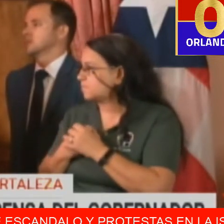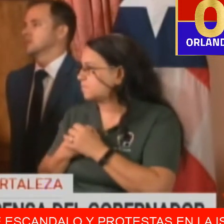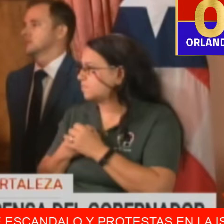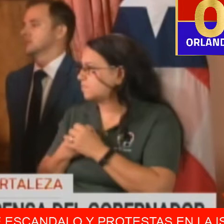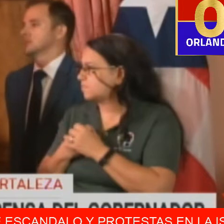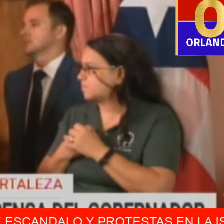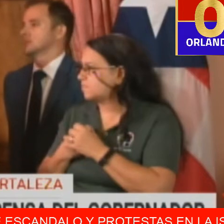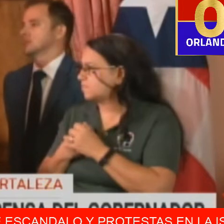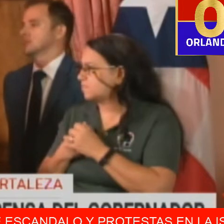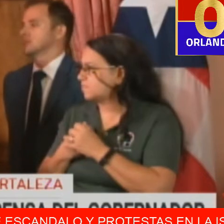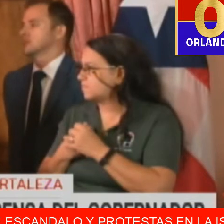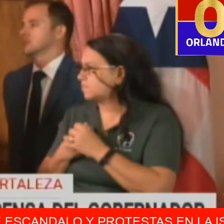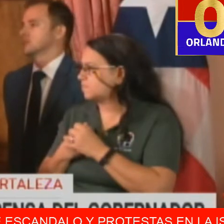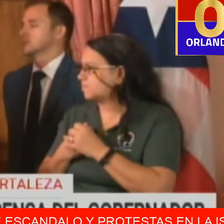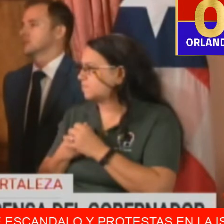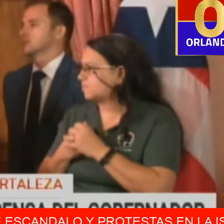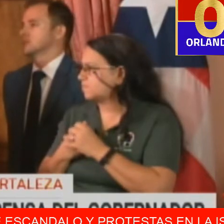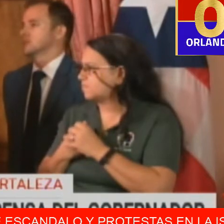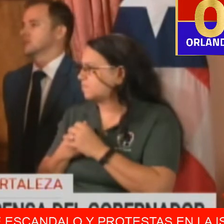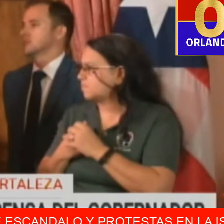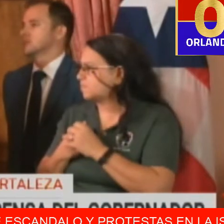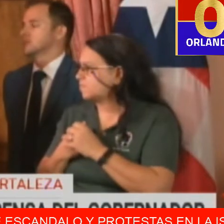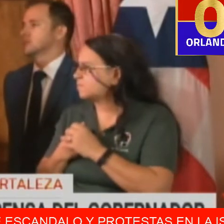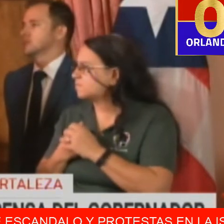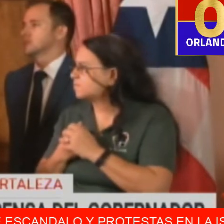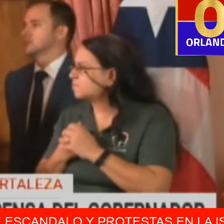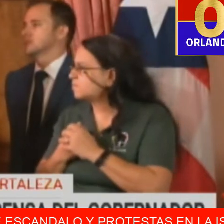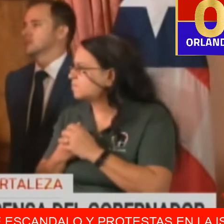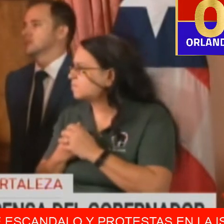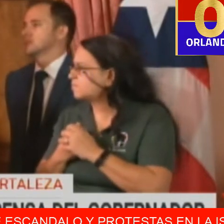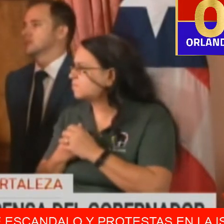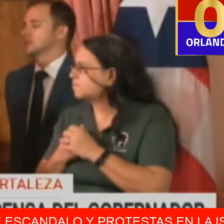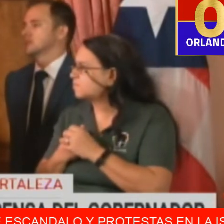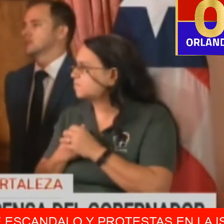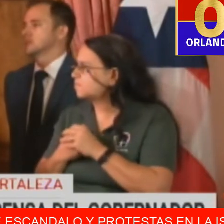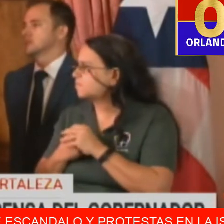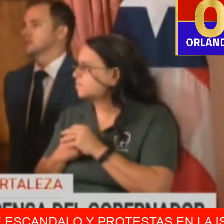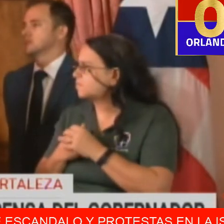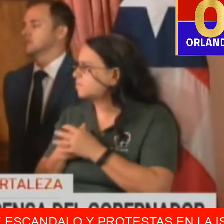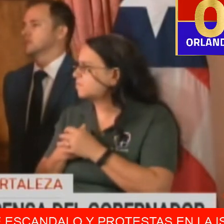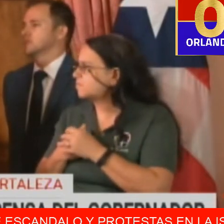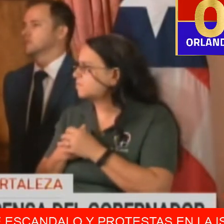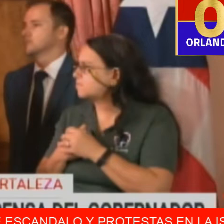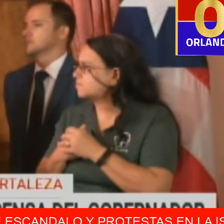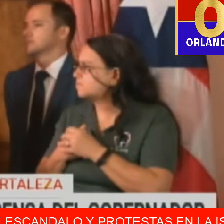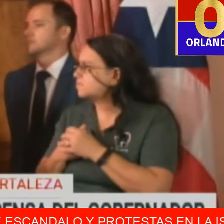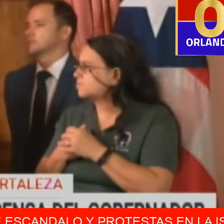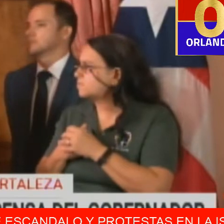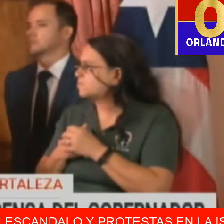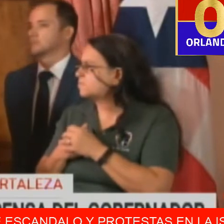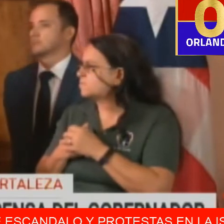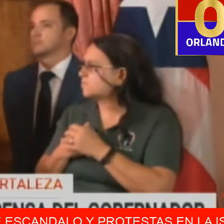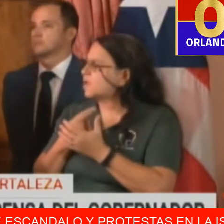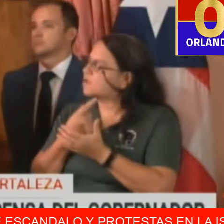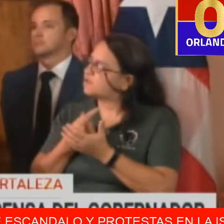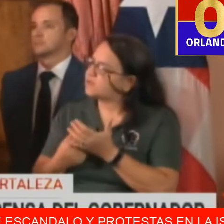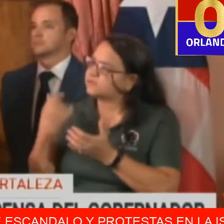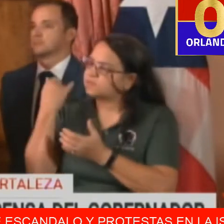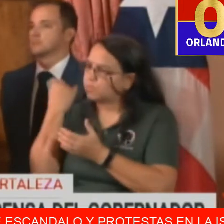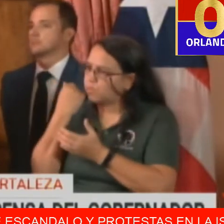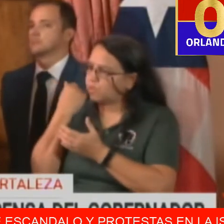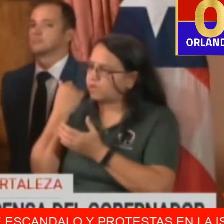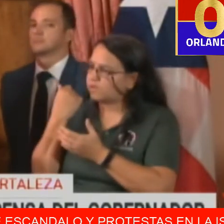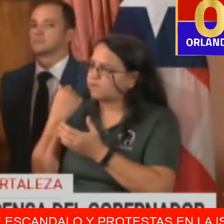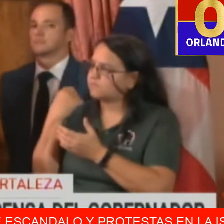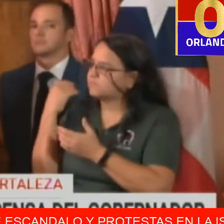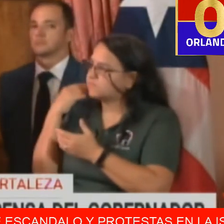Yo entiendo que son ilegales, pero yo no soy abogado. saber los criterios míos de lo que es